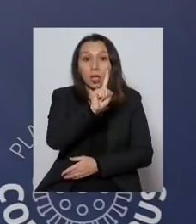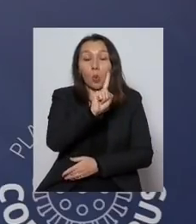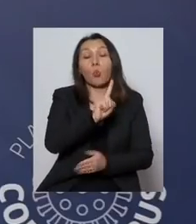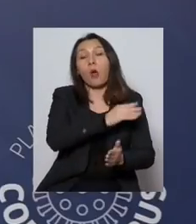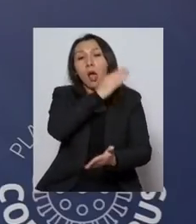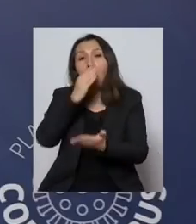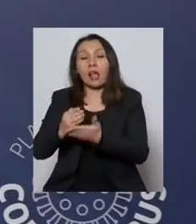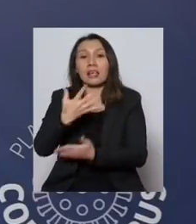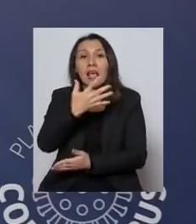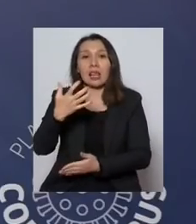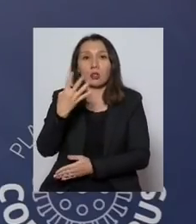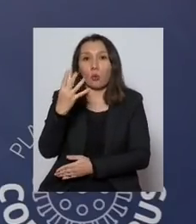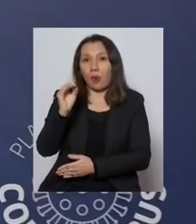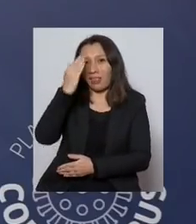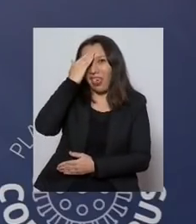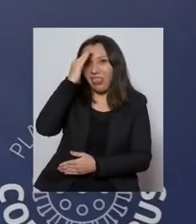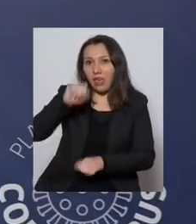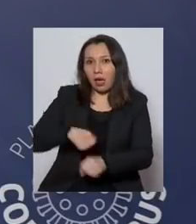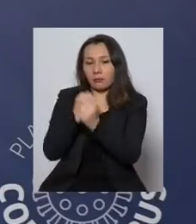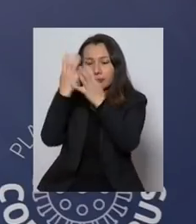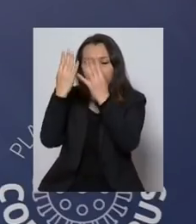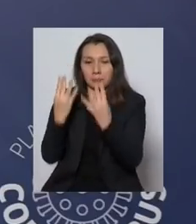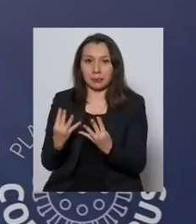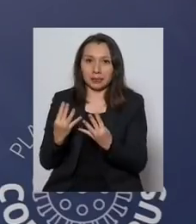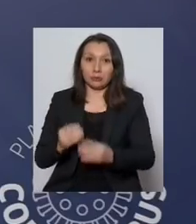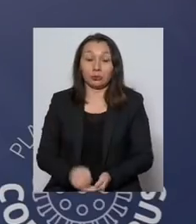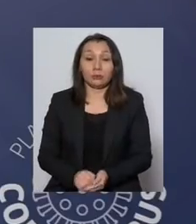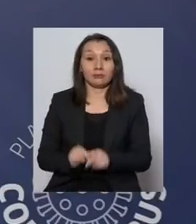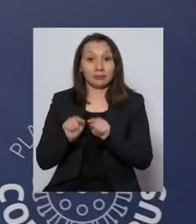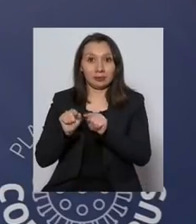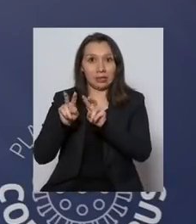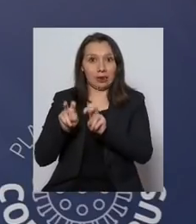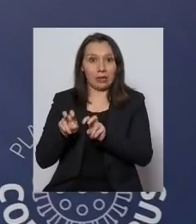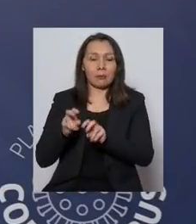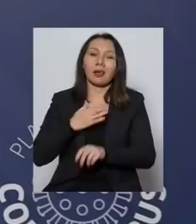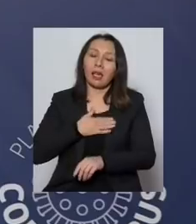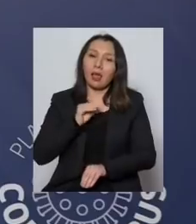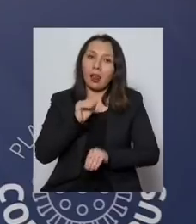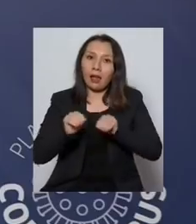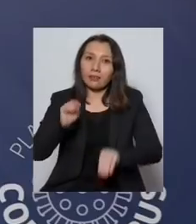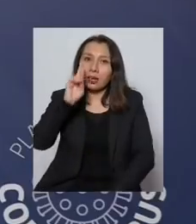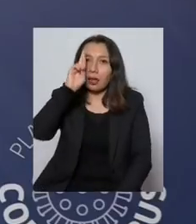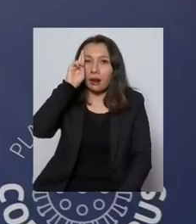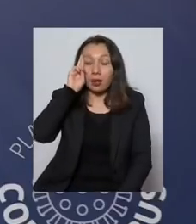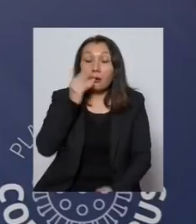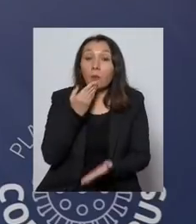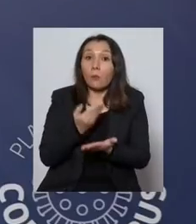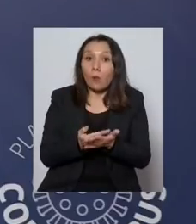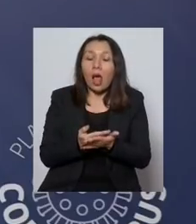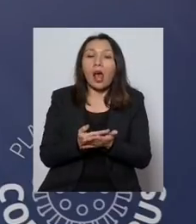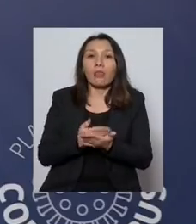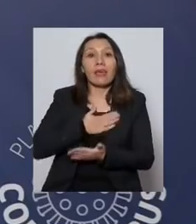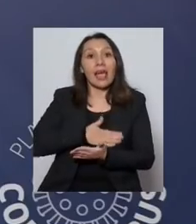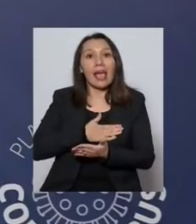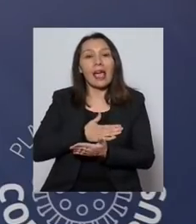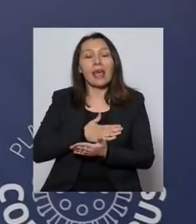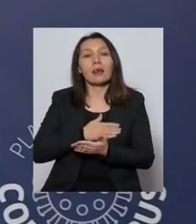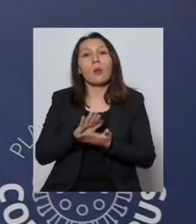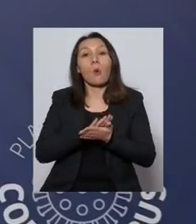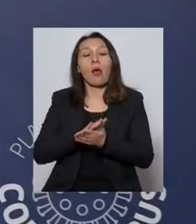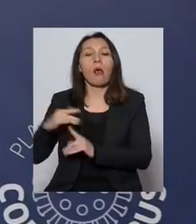61 a 540 días de presidio. Y en este sentido quisiera recordar que cuando se quiso